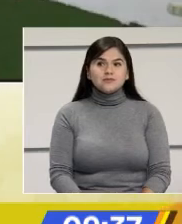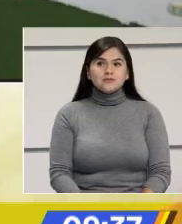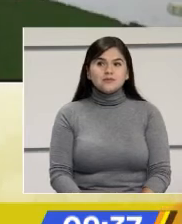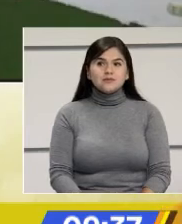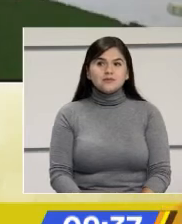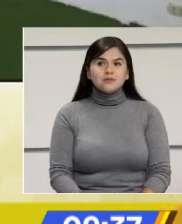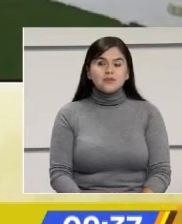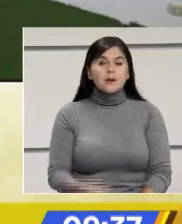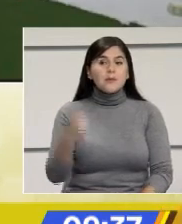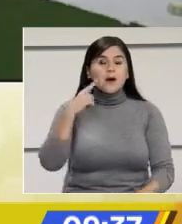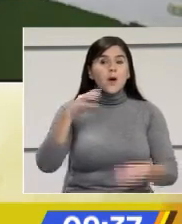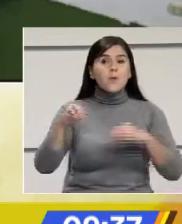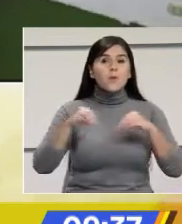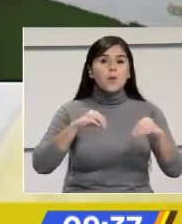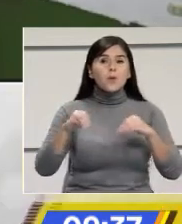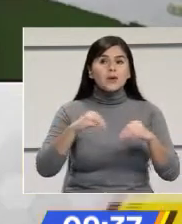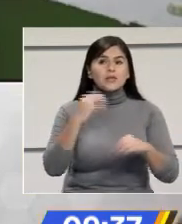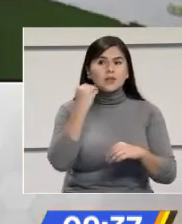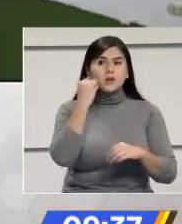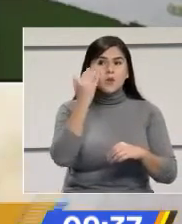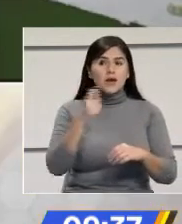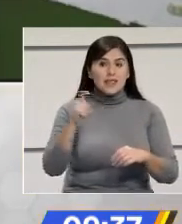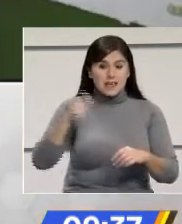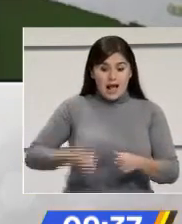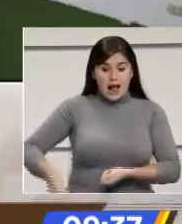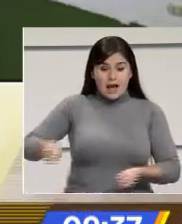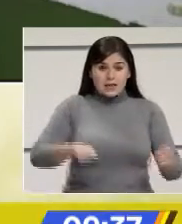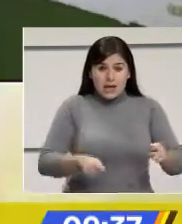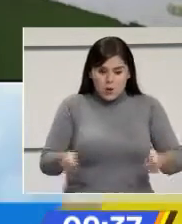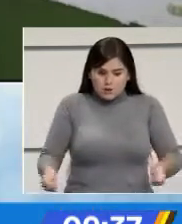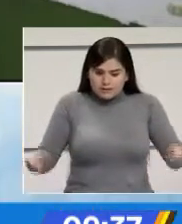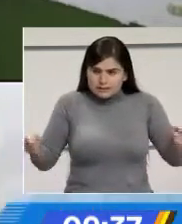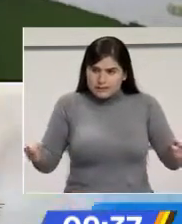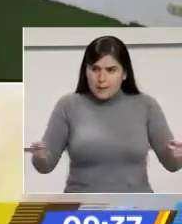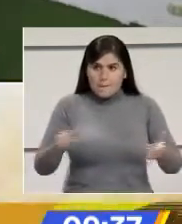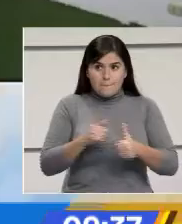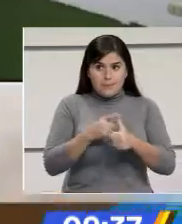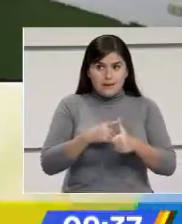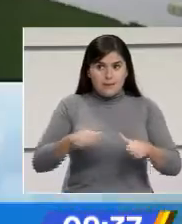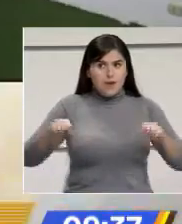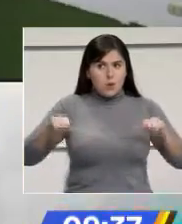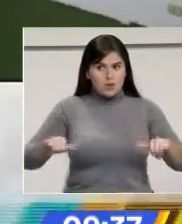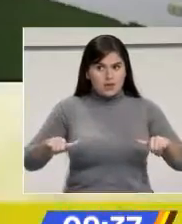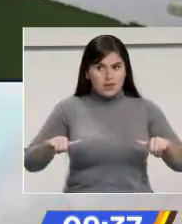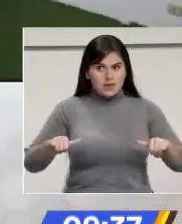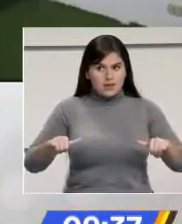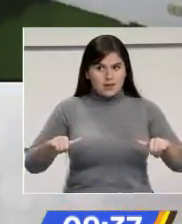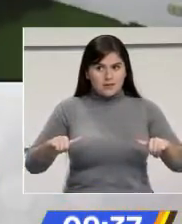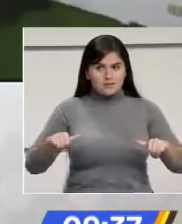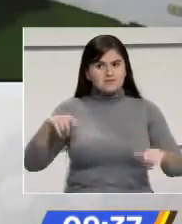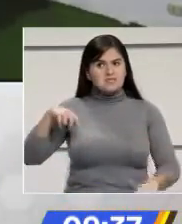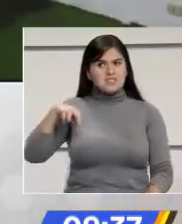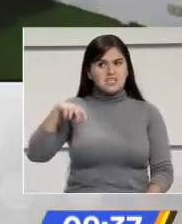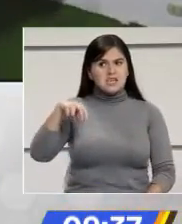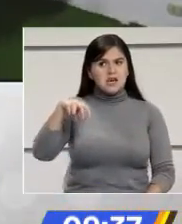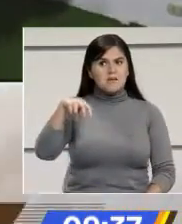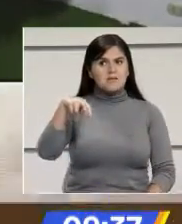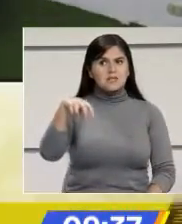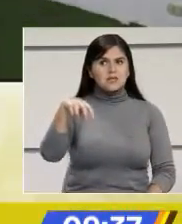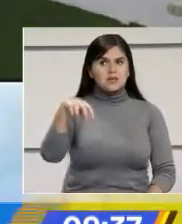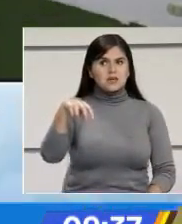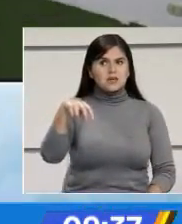hacer son movimientos fáciles. Sostienen el agua, bien sostenida, y van a